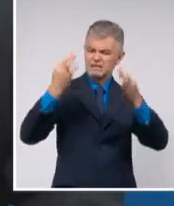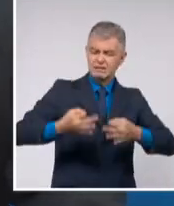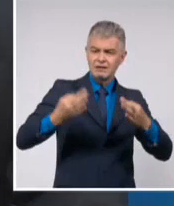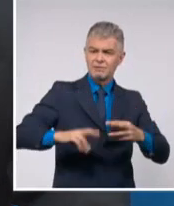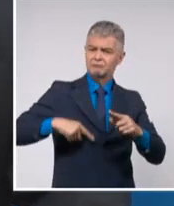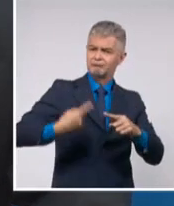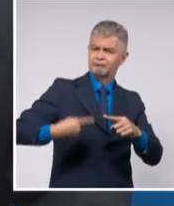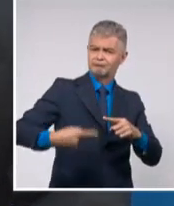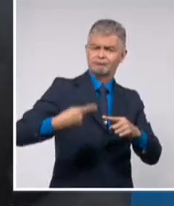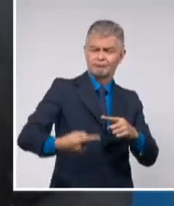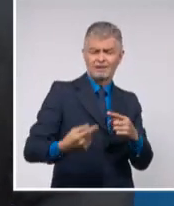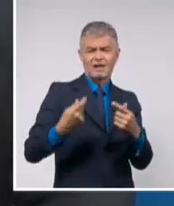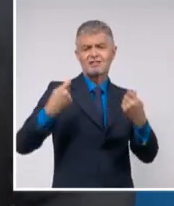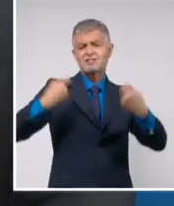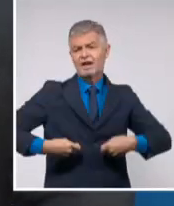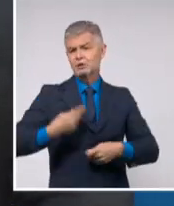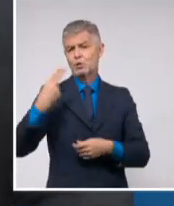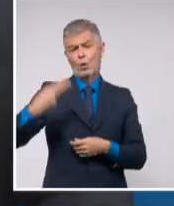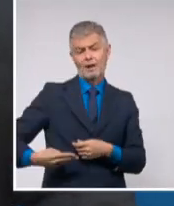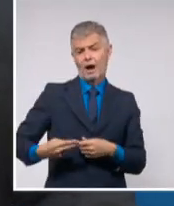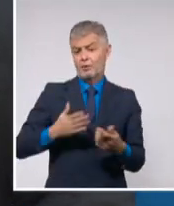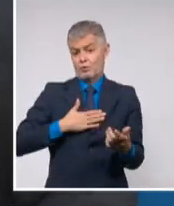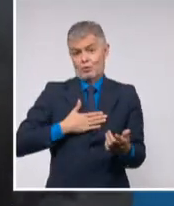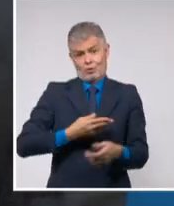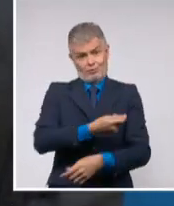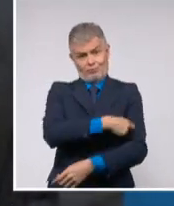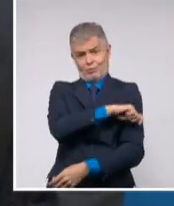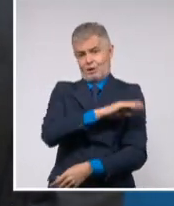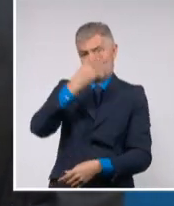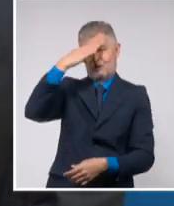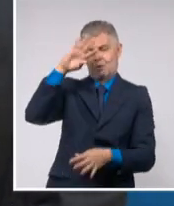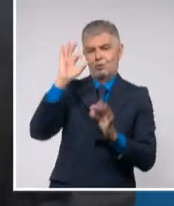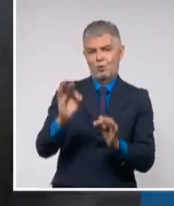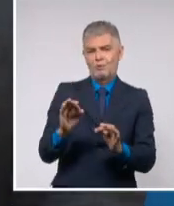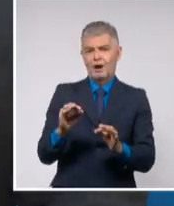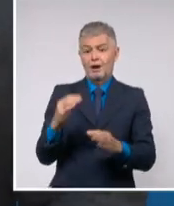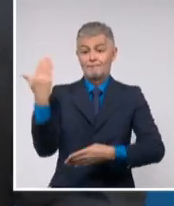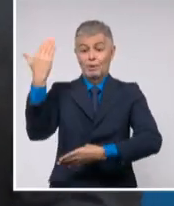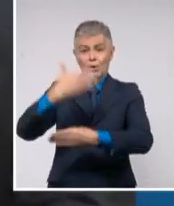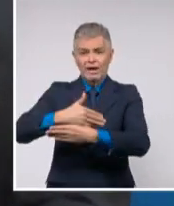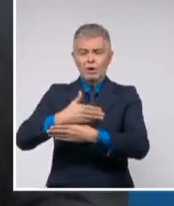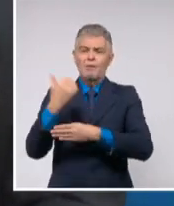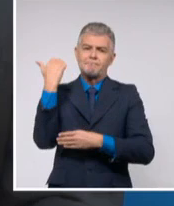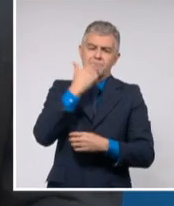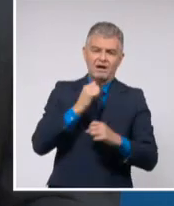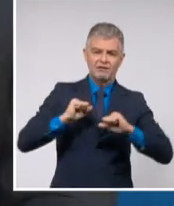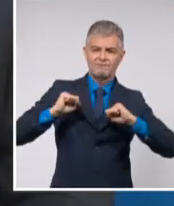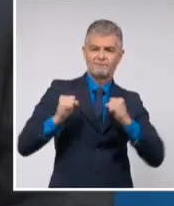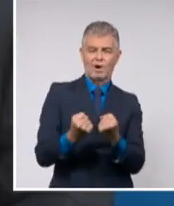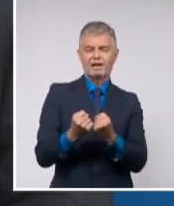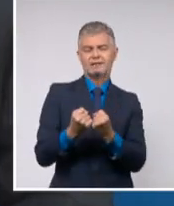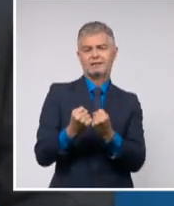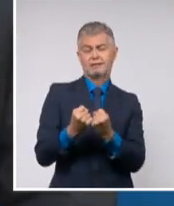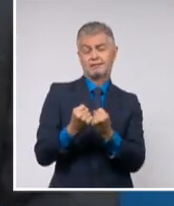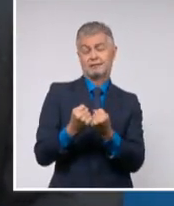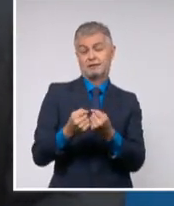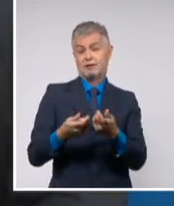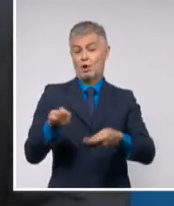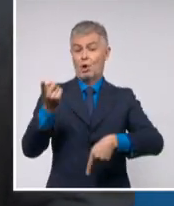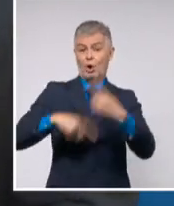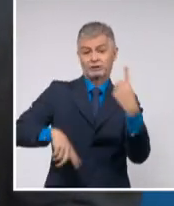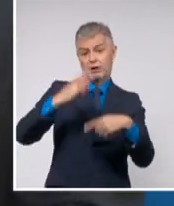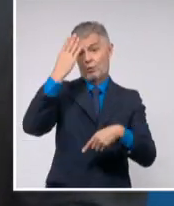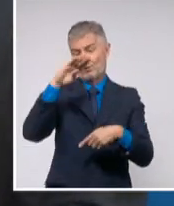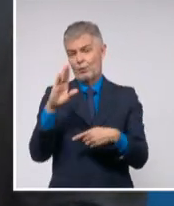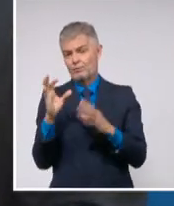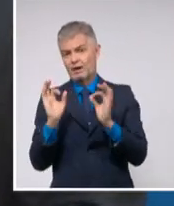sistemática los derechos humanos del pueblo cubano al recrudecer el bloqueo económico, comercial y financiero y su